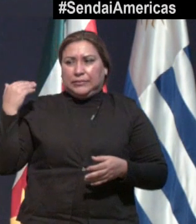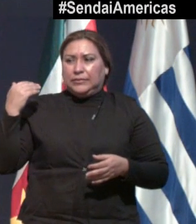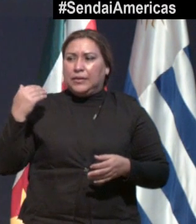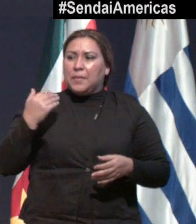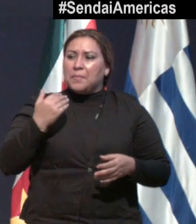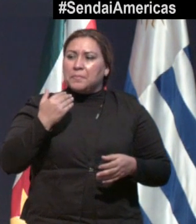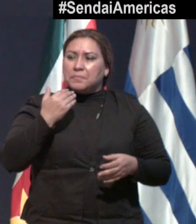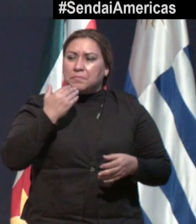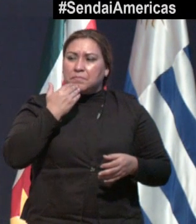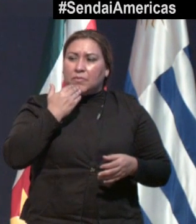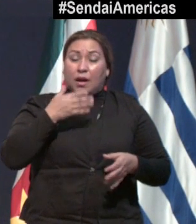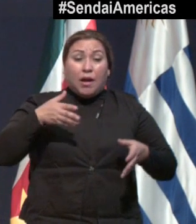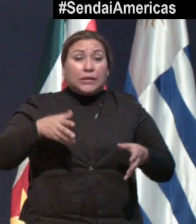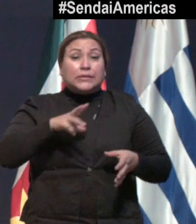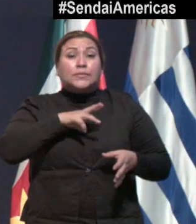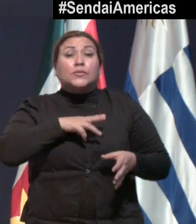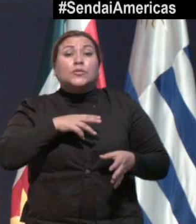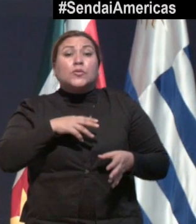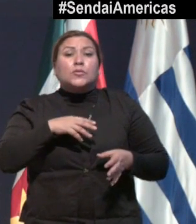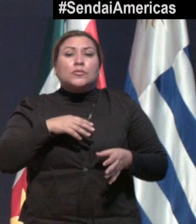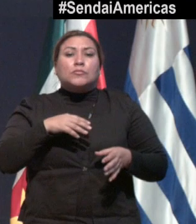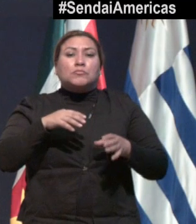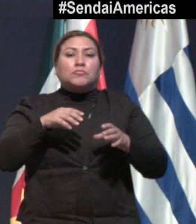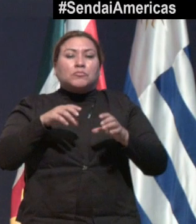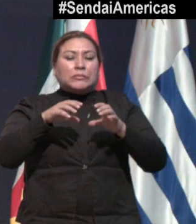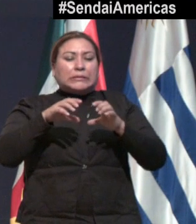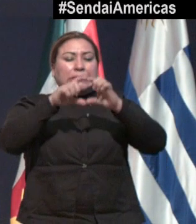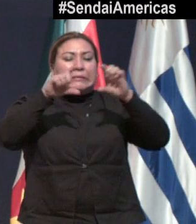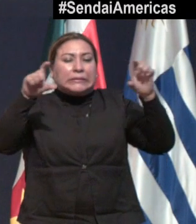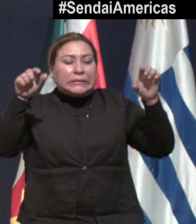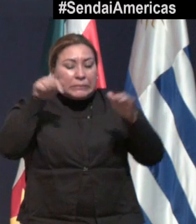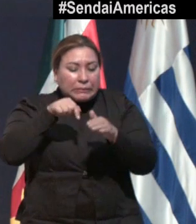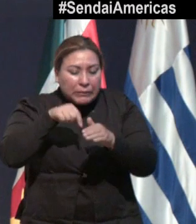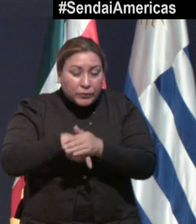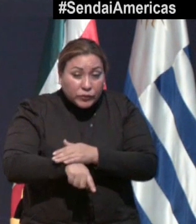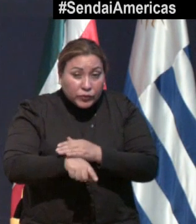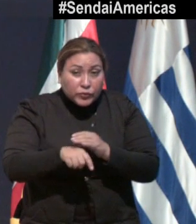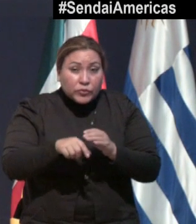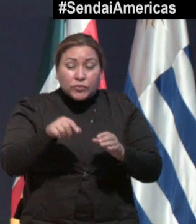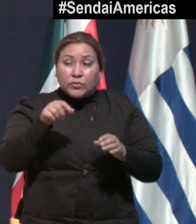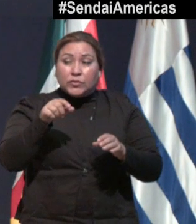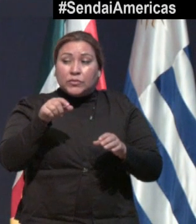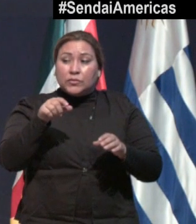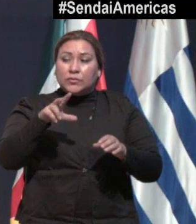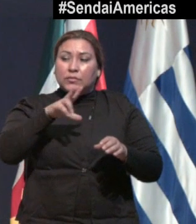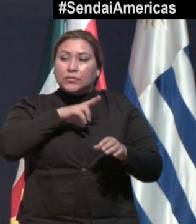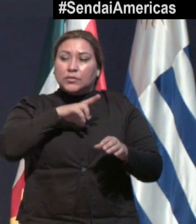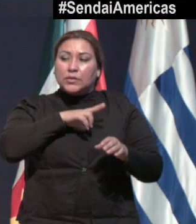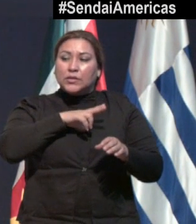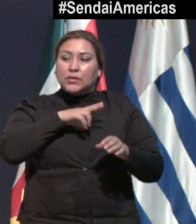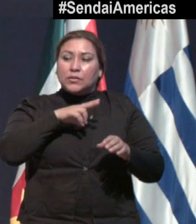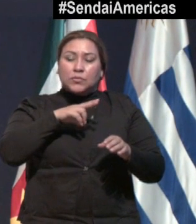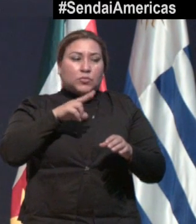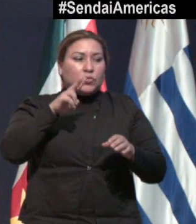nuestro propio campo, que es la reducción de riesgos de desastre, hemos